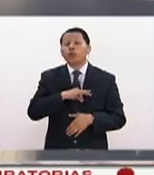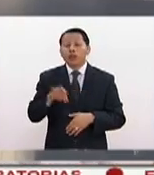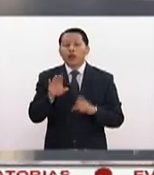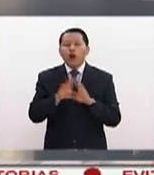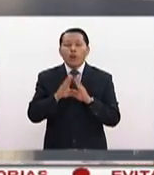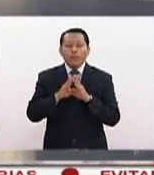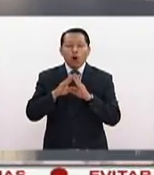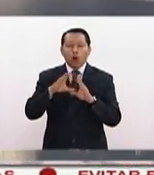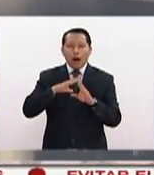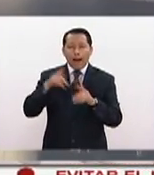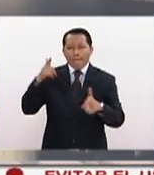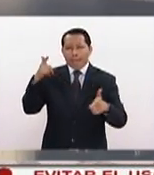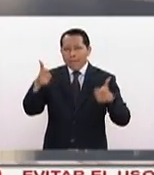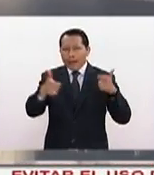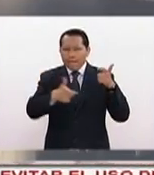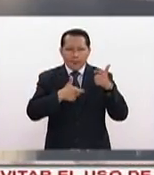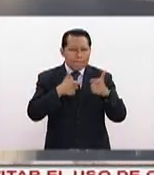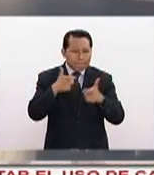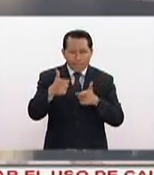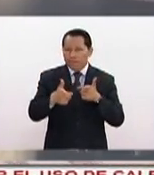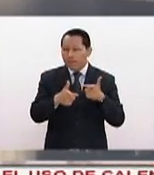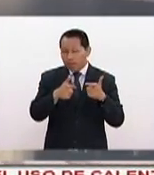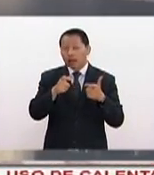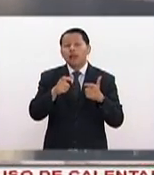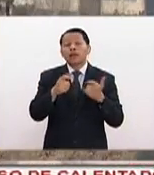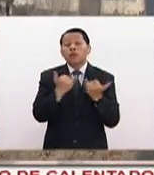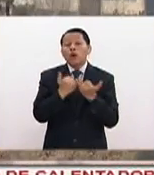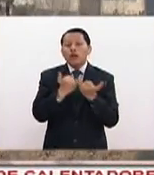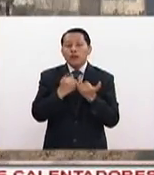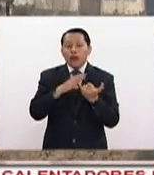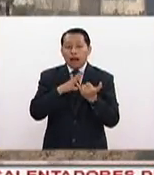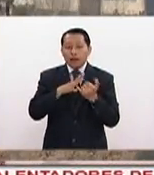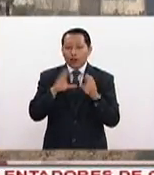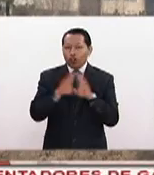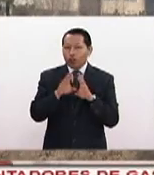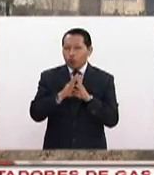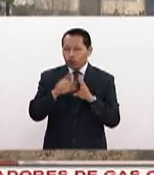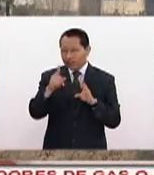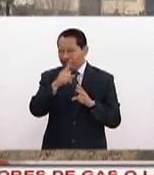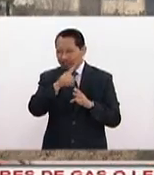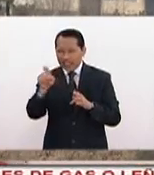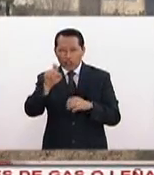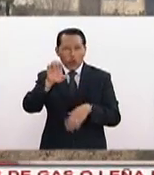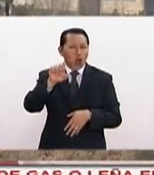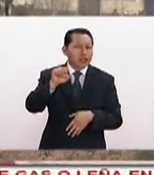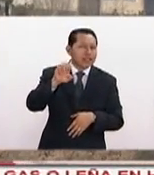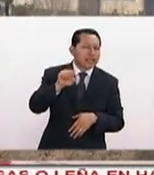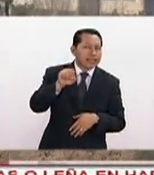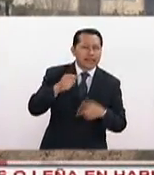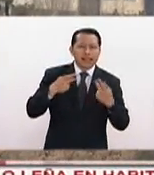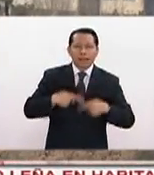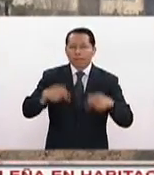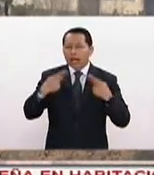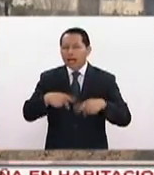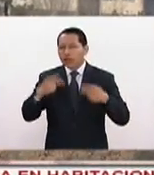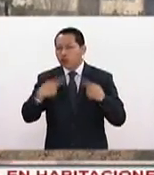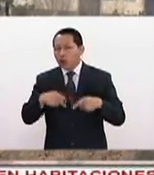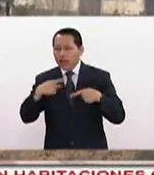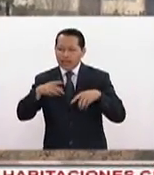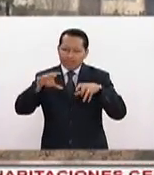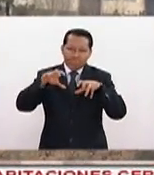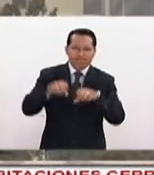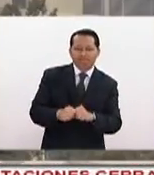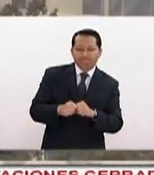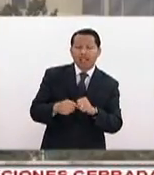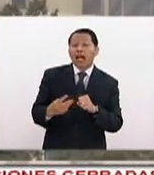abrieron fuego contra el personal de seguridad y accedieron a otras plantas para tomar a más de 160 clientes como rehenes. Los